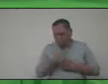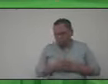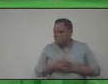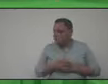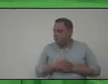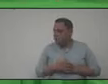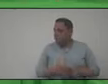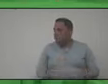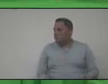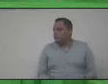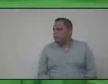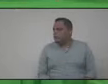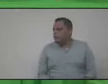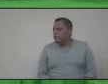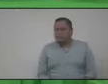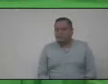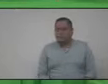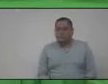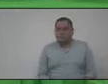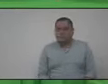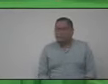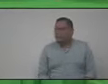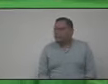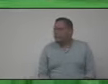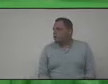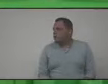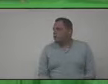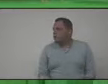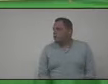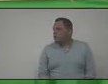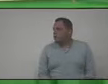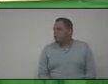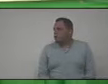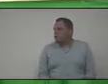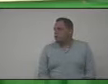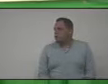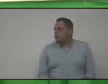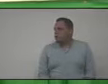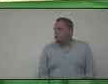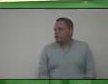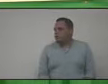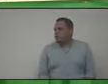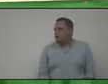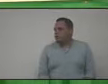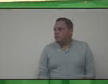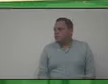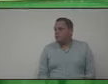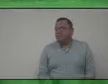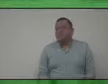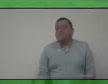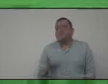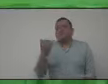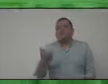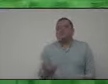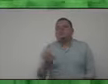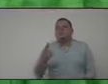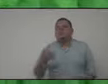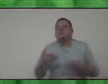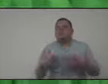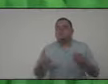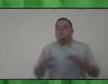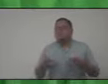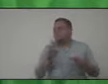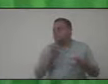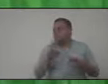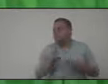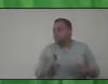momento. Sí, se han, no sé, acá, ¿usted a qué se refiere, doctora Nuria? Nosotros acá lo decíamos, estamos contestando en